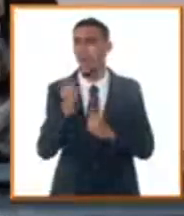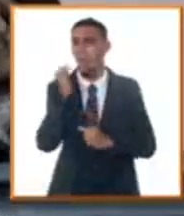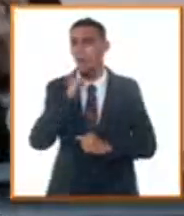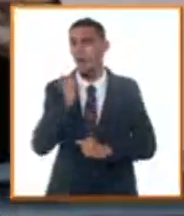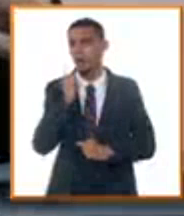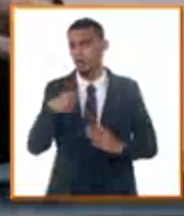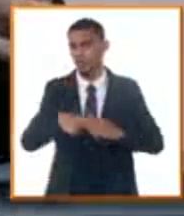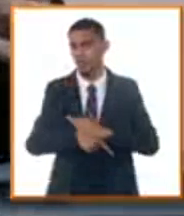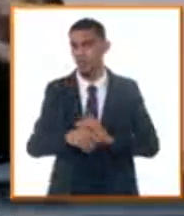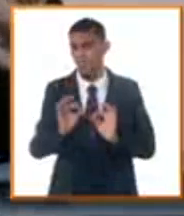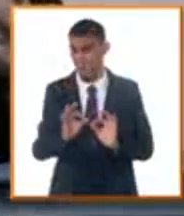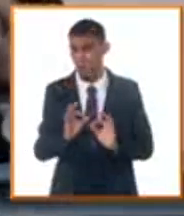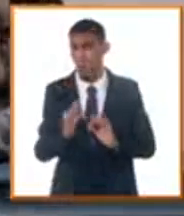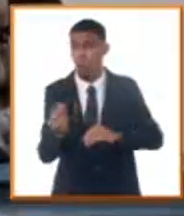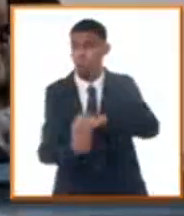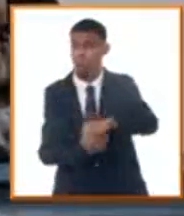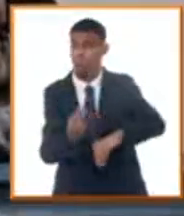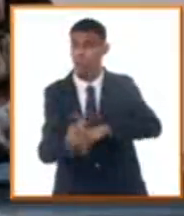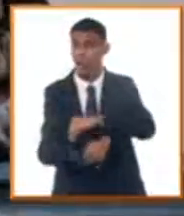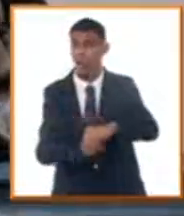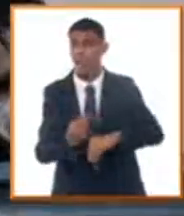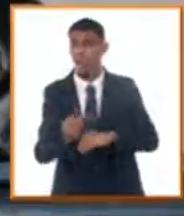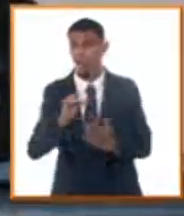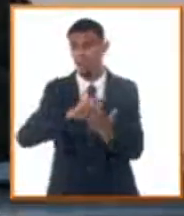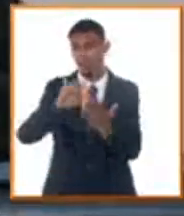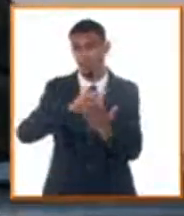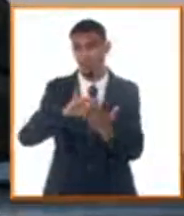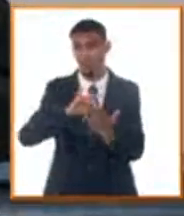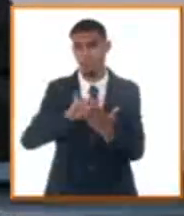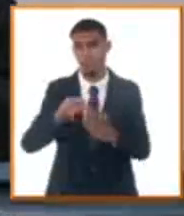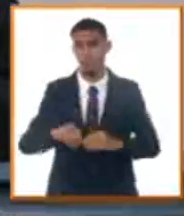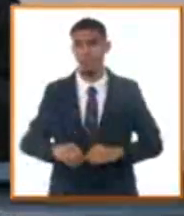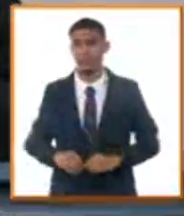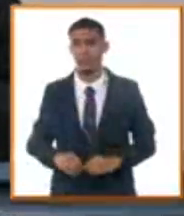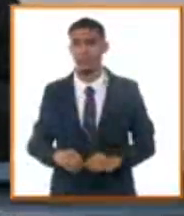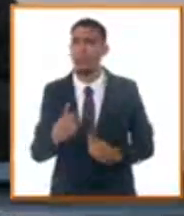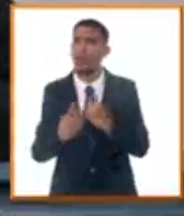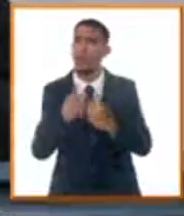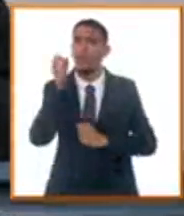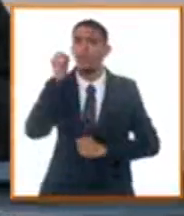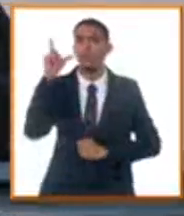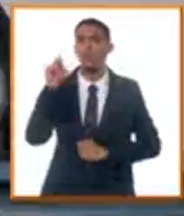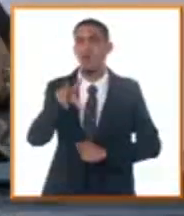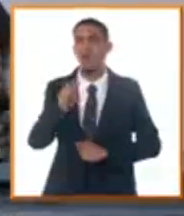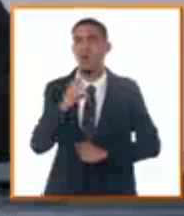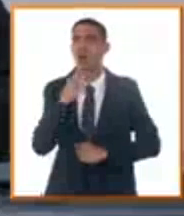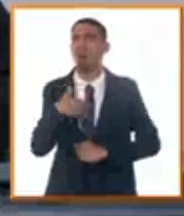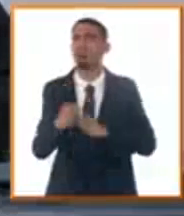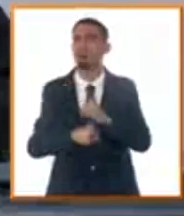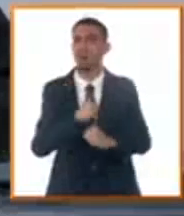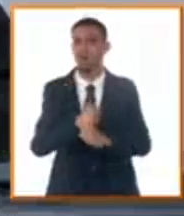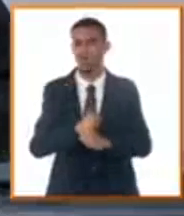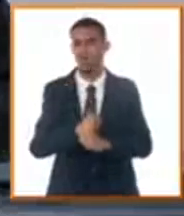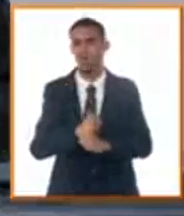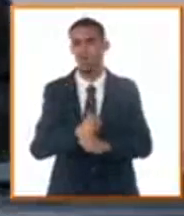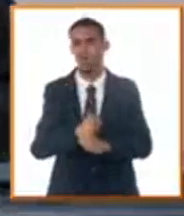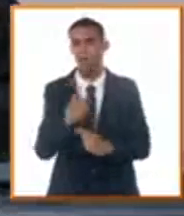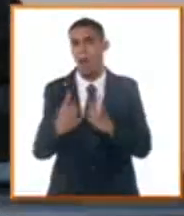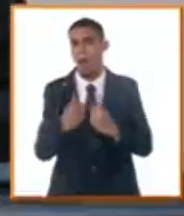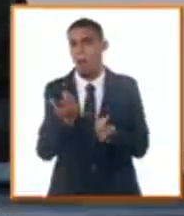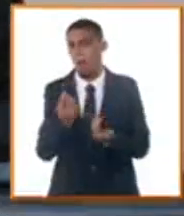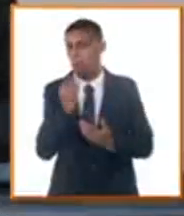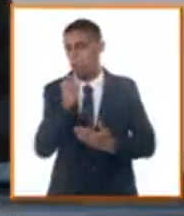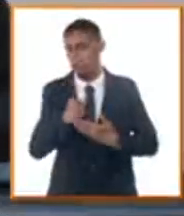el monedero de TransferMóvil, algunas ideas de cómo se está utilizando y cuánto más podemos hacer en ese